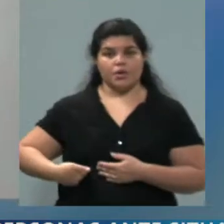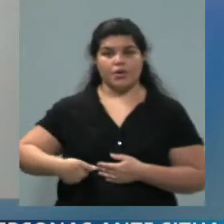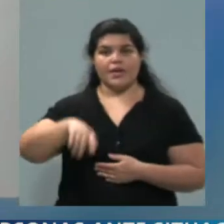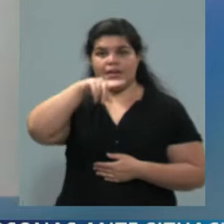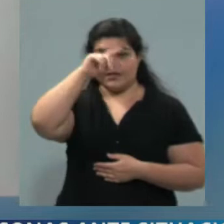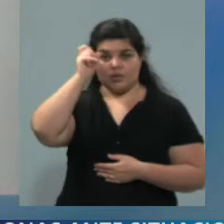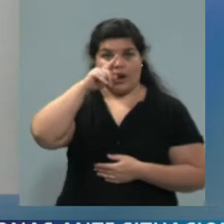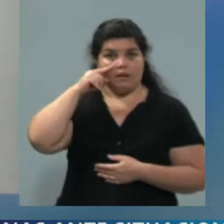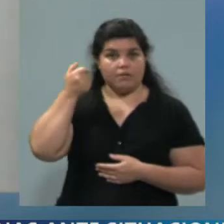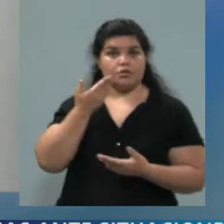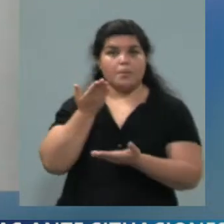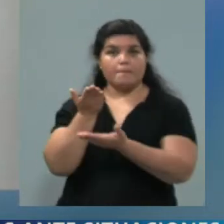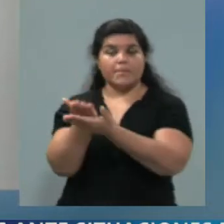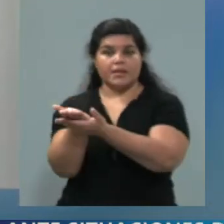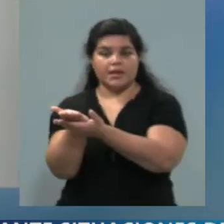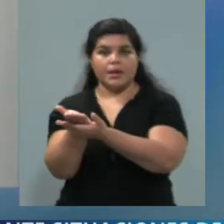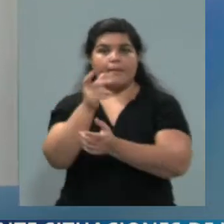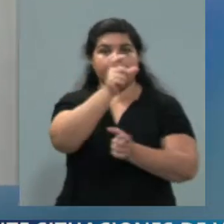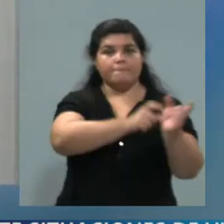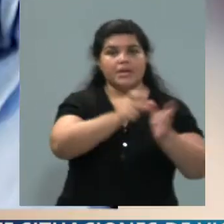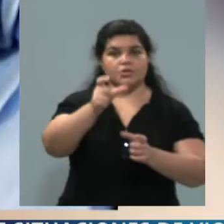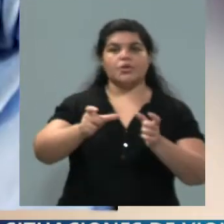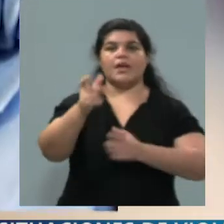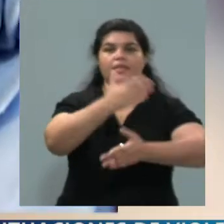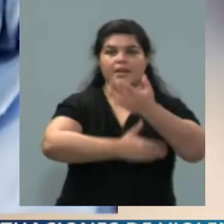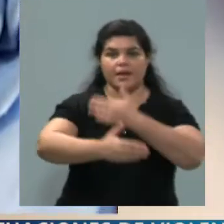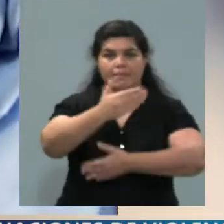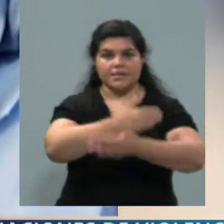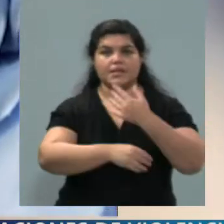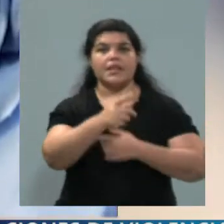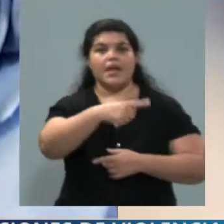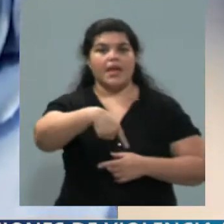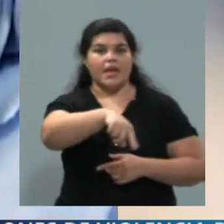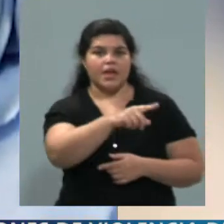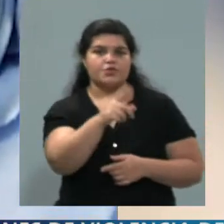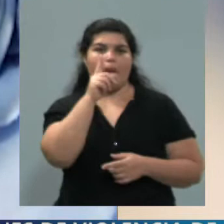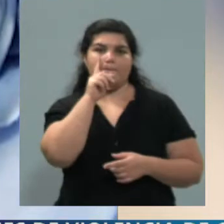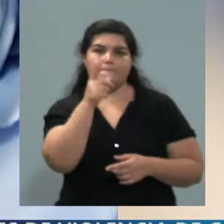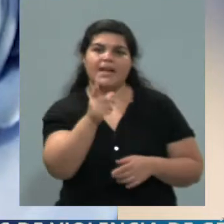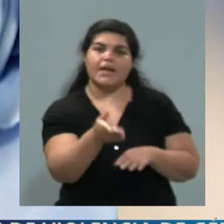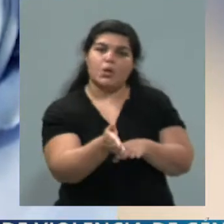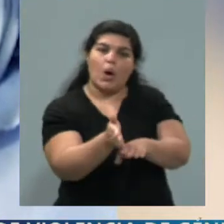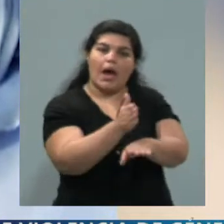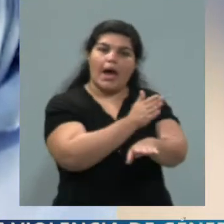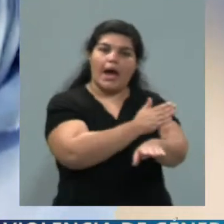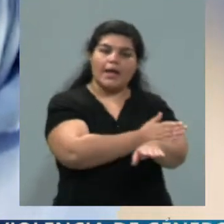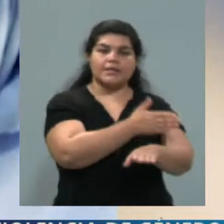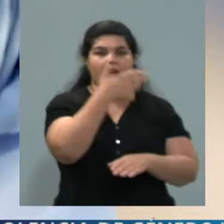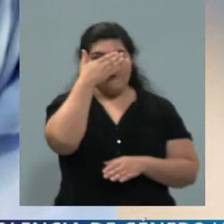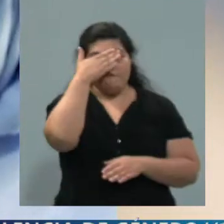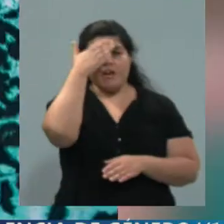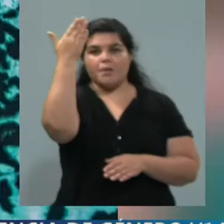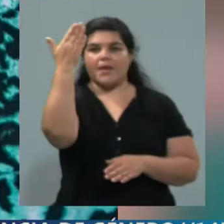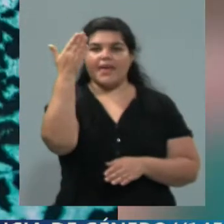incluya a las personas con discapacidad que presentan riesgos por enfermedades que son comórbidas, es